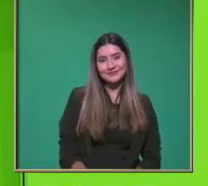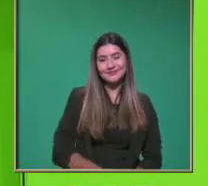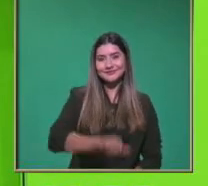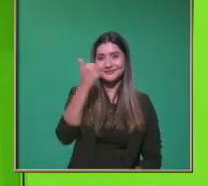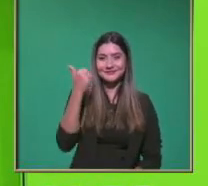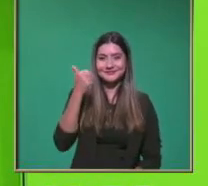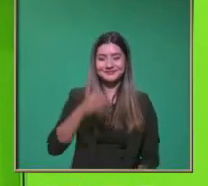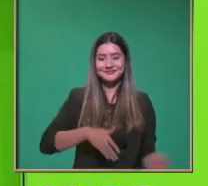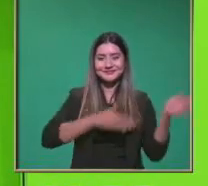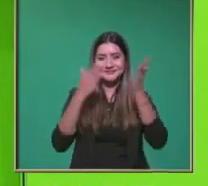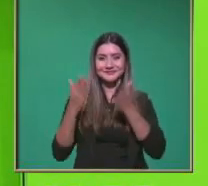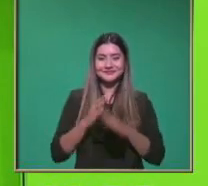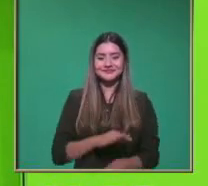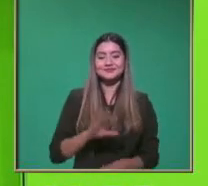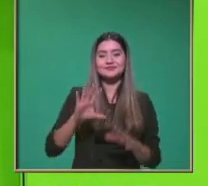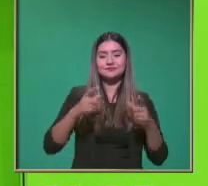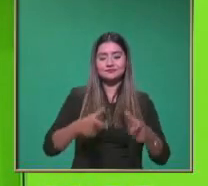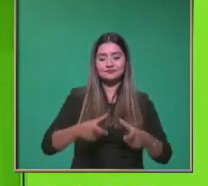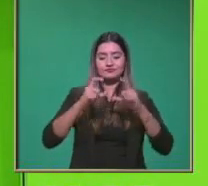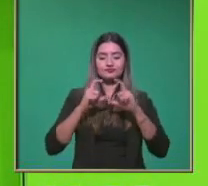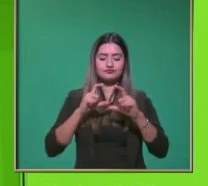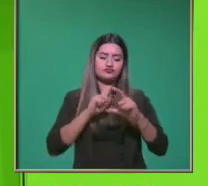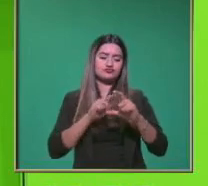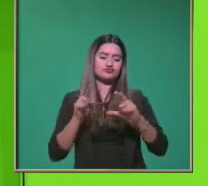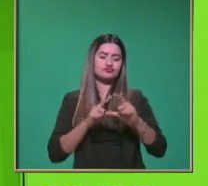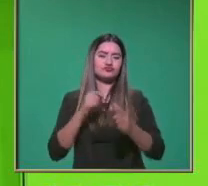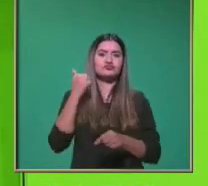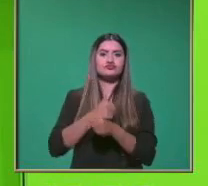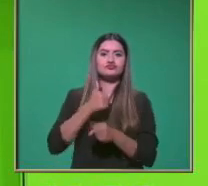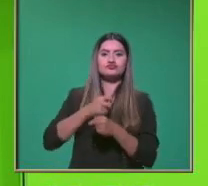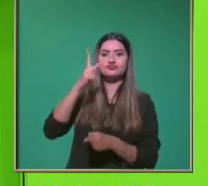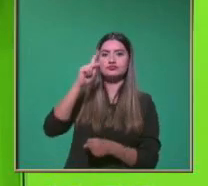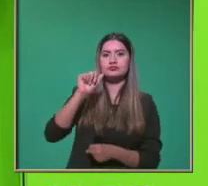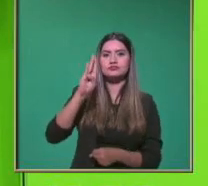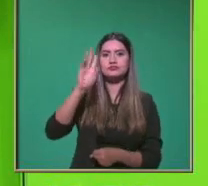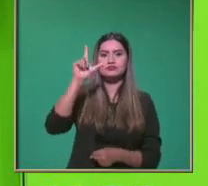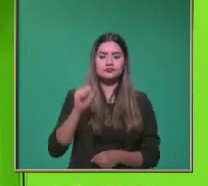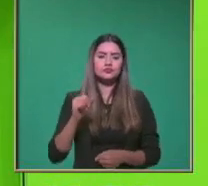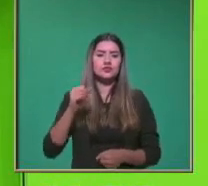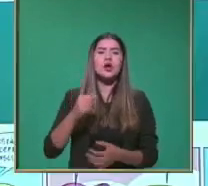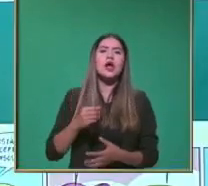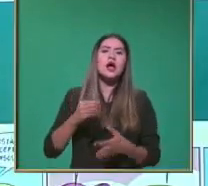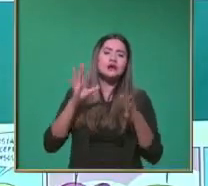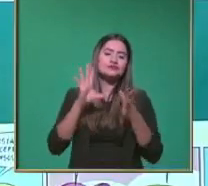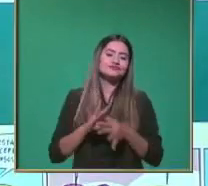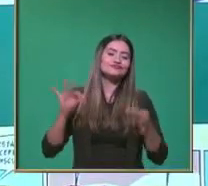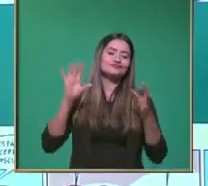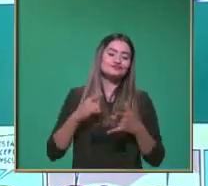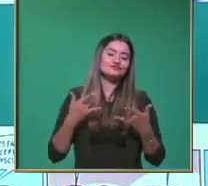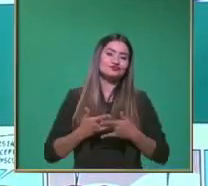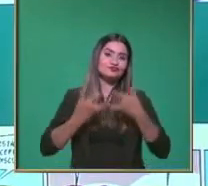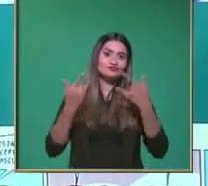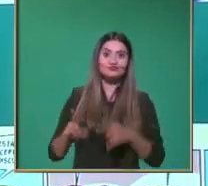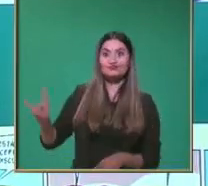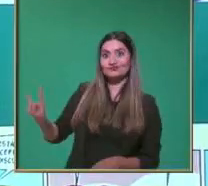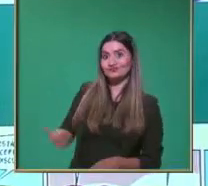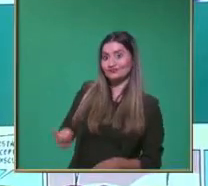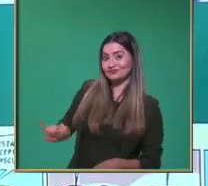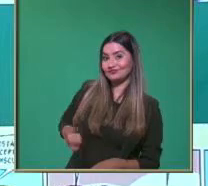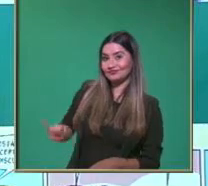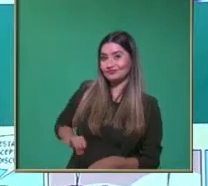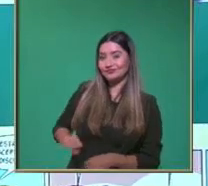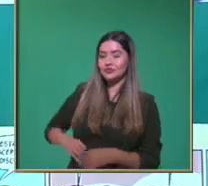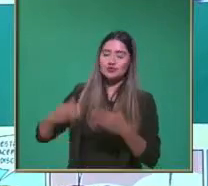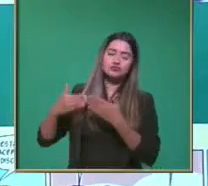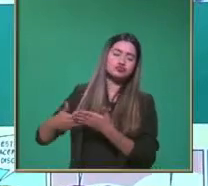Dice así. La abuela de Pablo le contó varias historias interesantes que le contaban sus abuelos sobre hechos